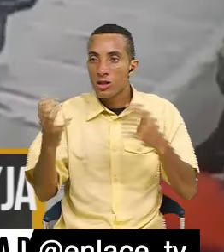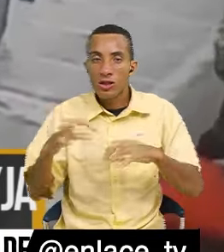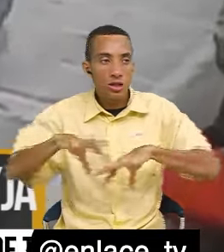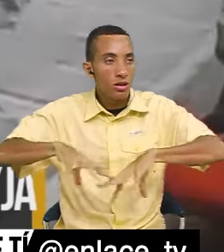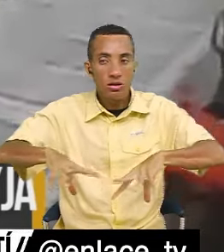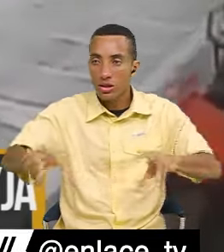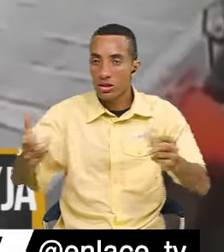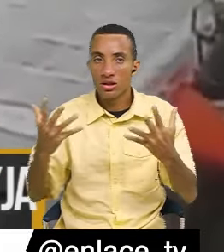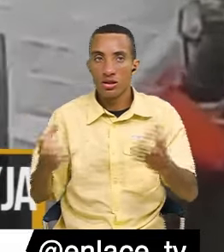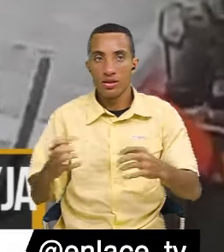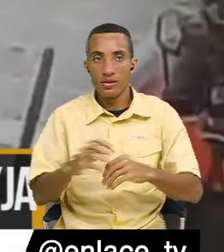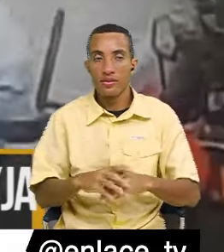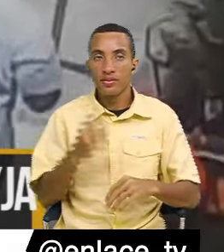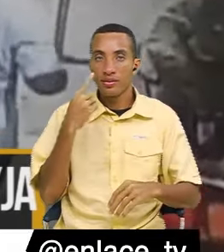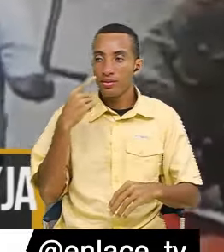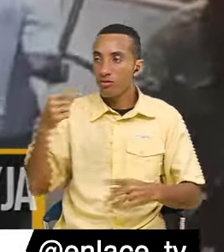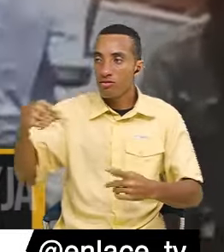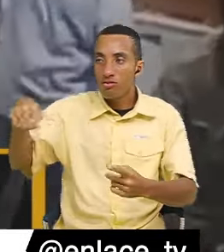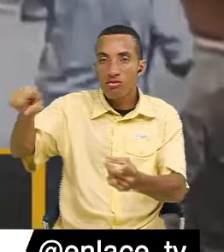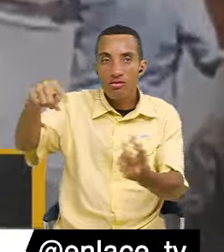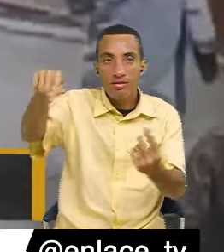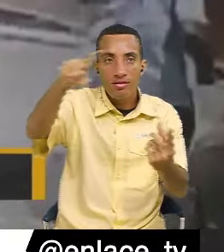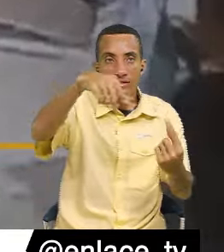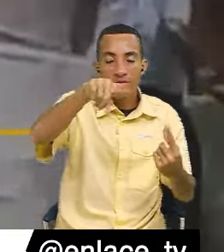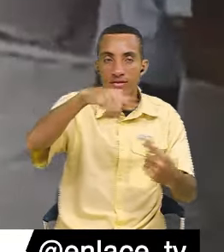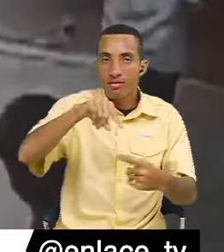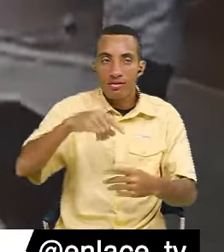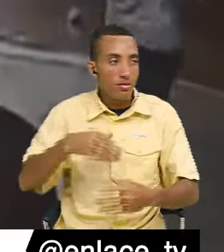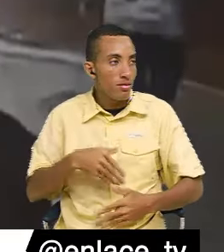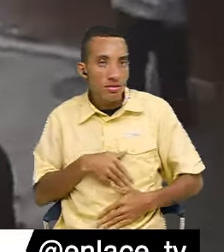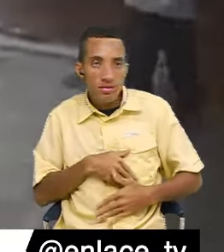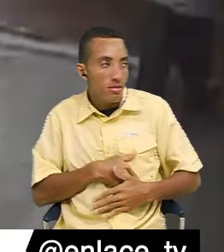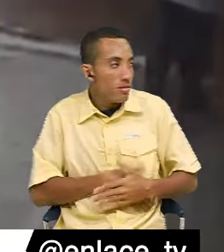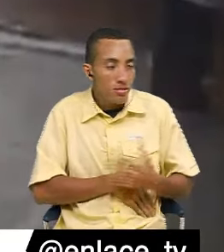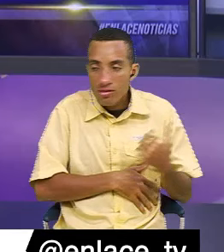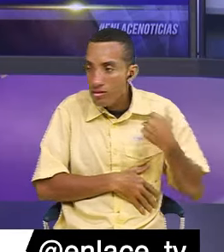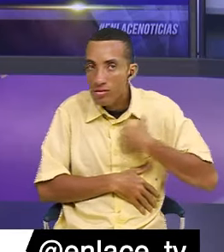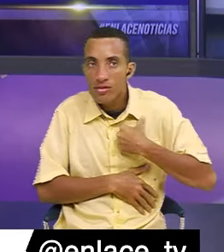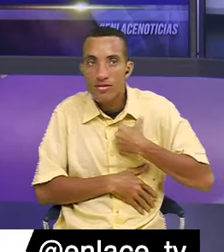pues en los minutos que se mantuvo rondando por allí, portaba consigo un bolso.